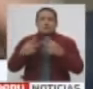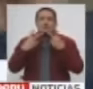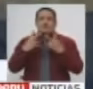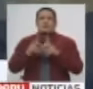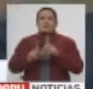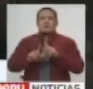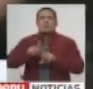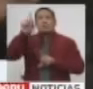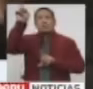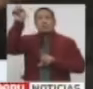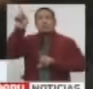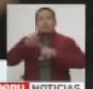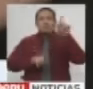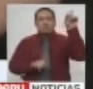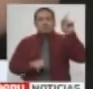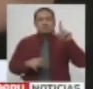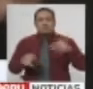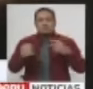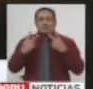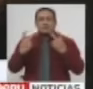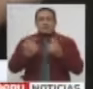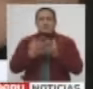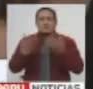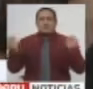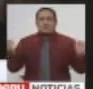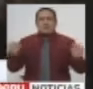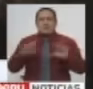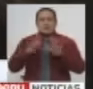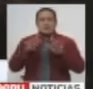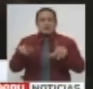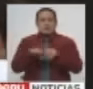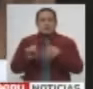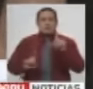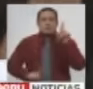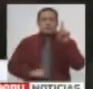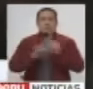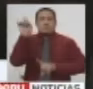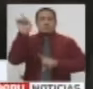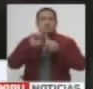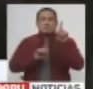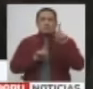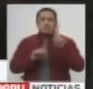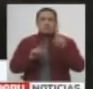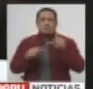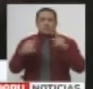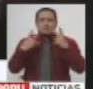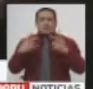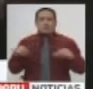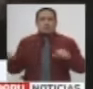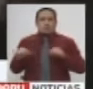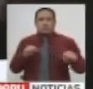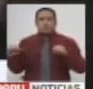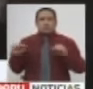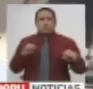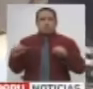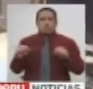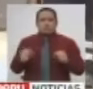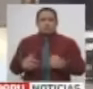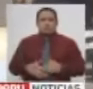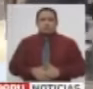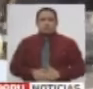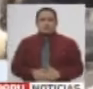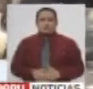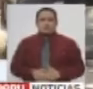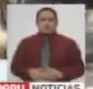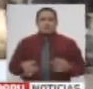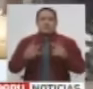parecía cuetecillos. Que se veía que eran como cuetecillos que reventaban, ¿no?, en el cielo, y los remesones como si fuera un terremoto.